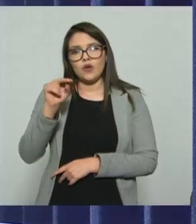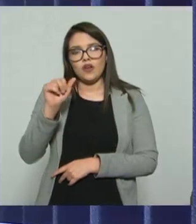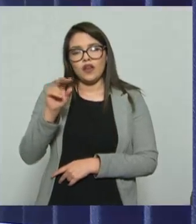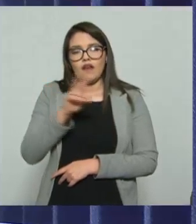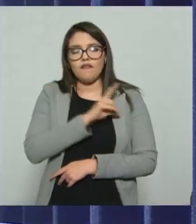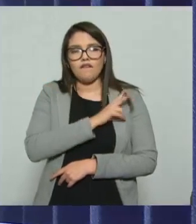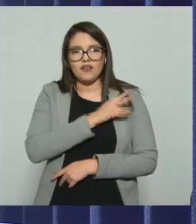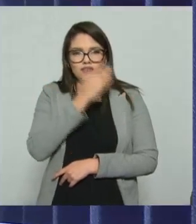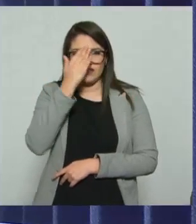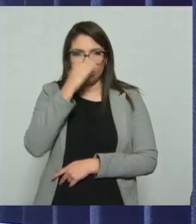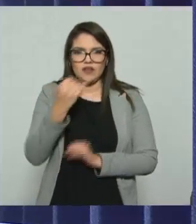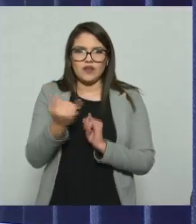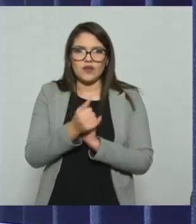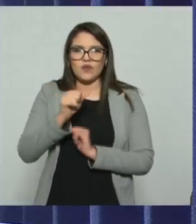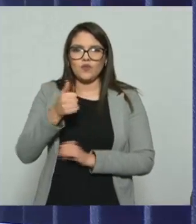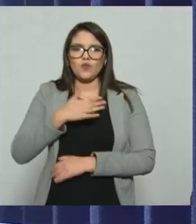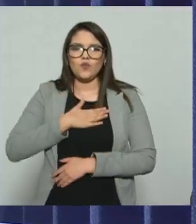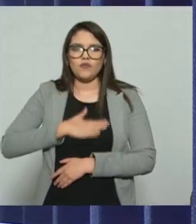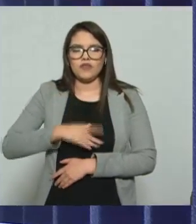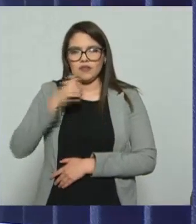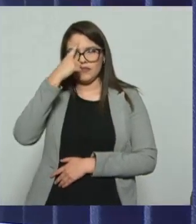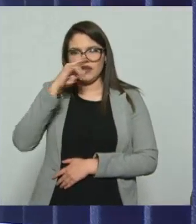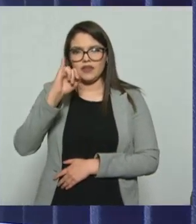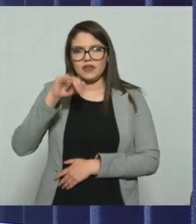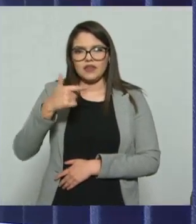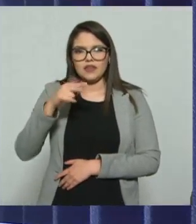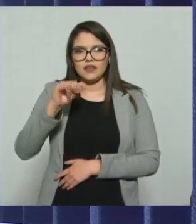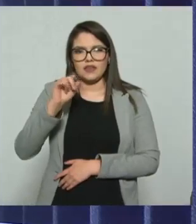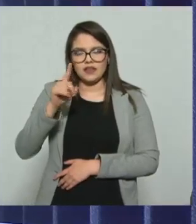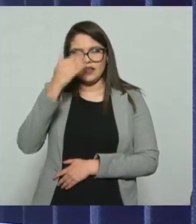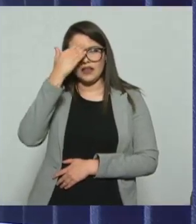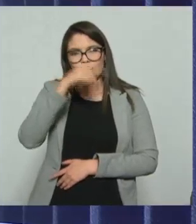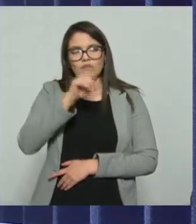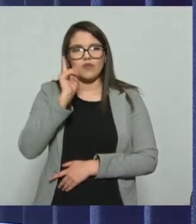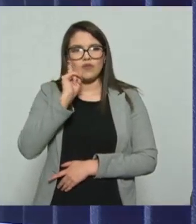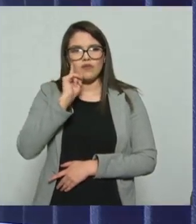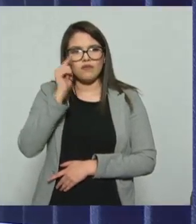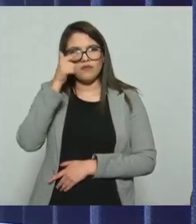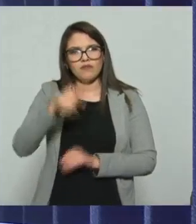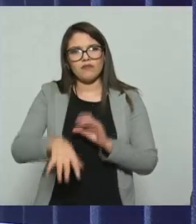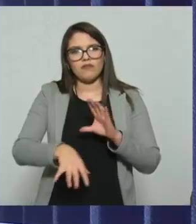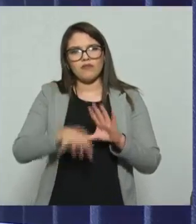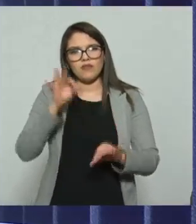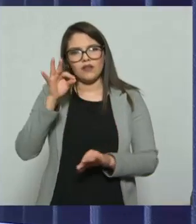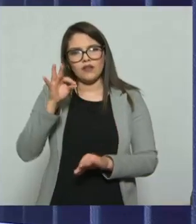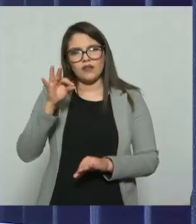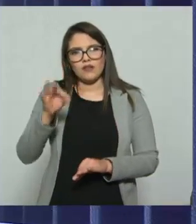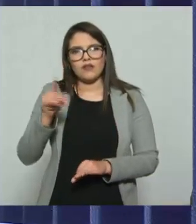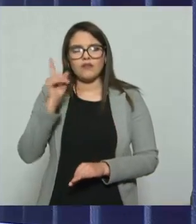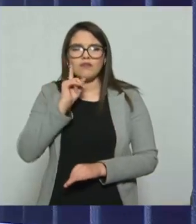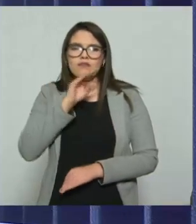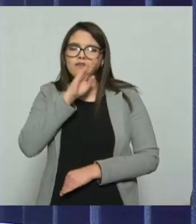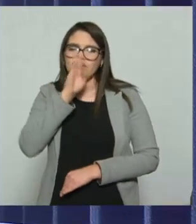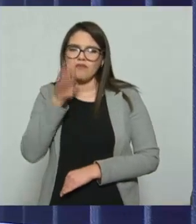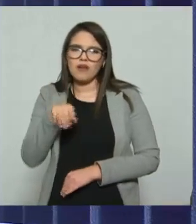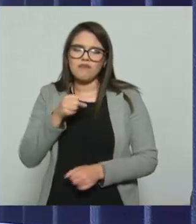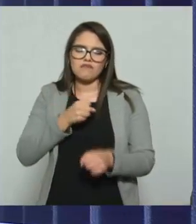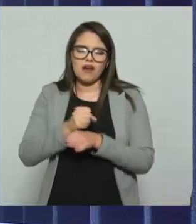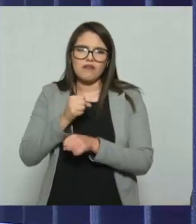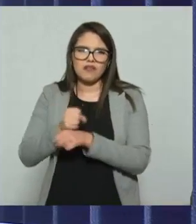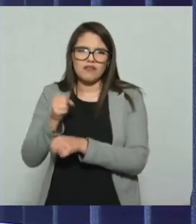Rápidamente, justicia para Ingrid. Ingrid es una mujer que fue encontrada sin vida, un individuo infame la desolló después de apuñalarla.